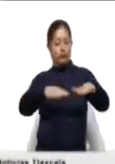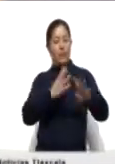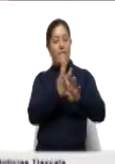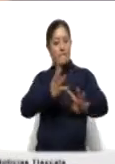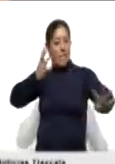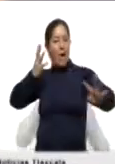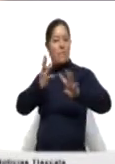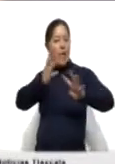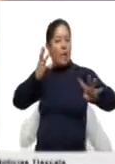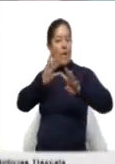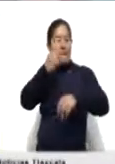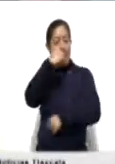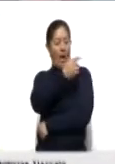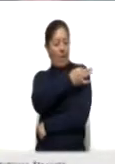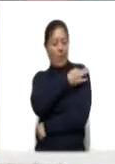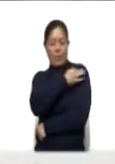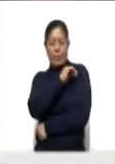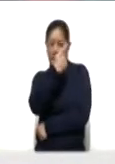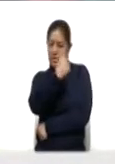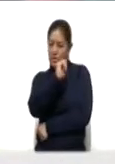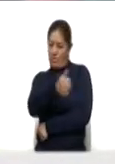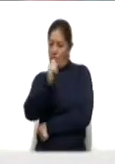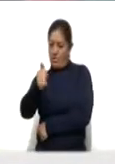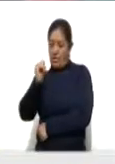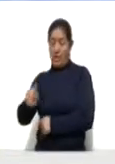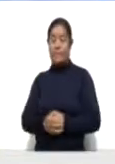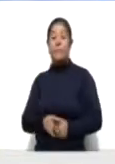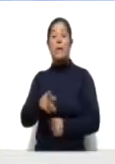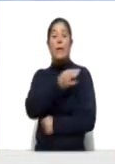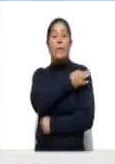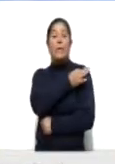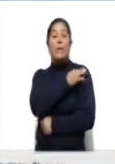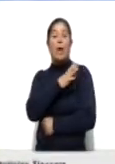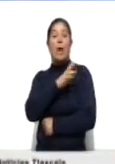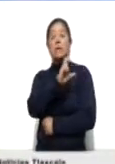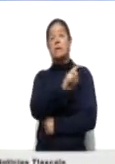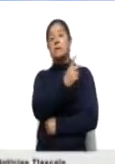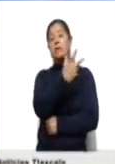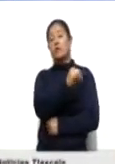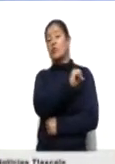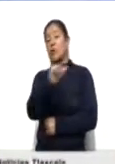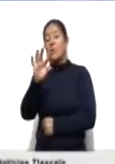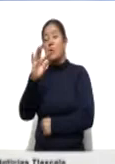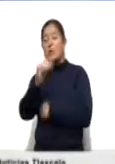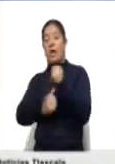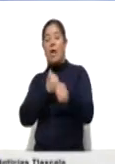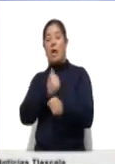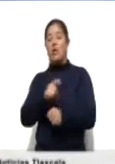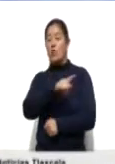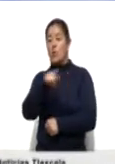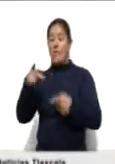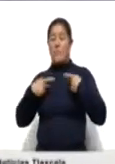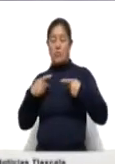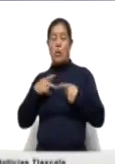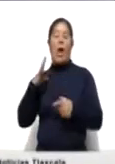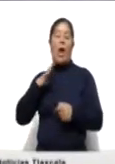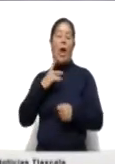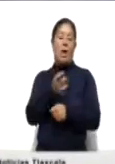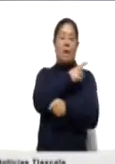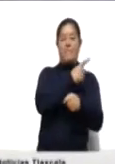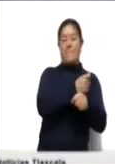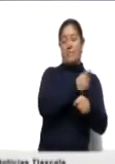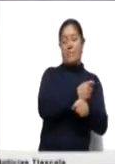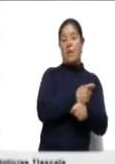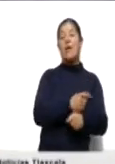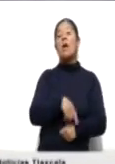su respectiva dosis. La vacunación estuvo dirigida a personas de 38 a 40 años rezagados de la primera dosis, personas pendientes